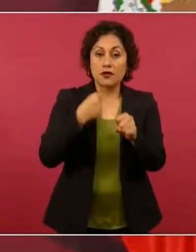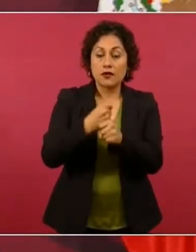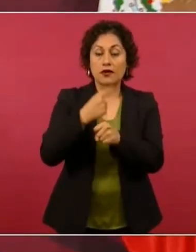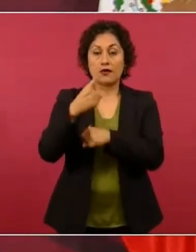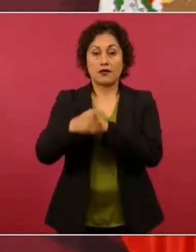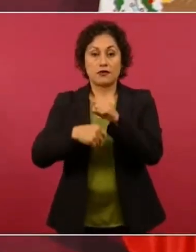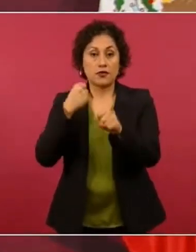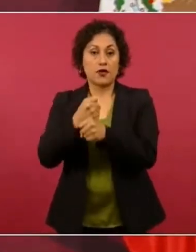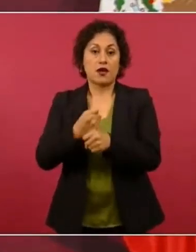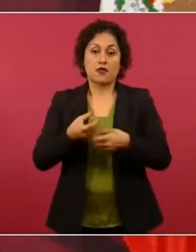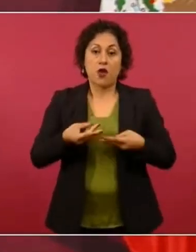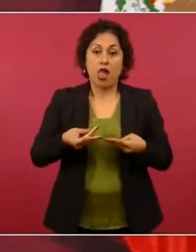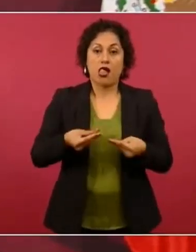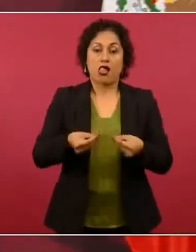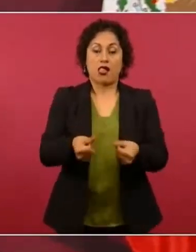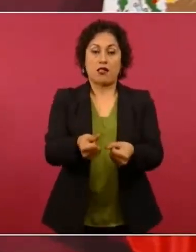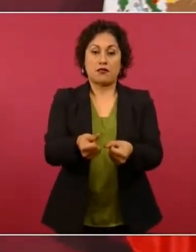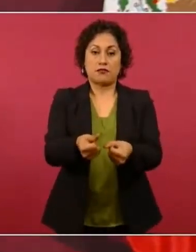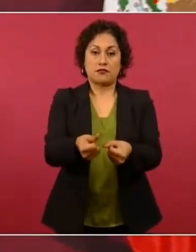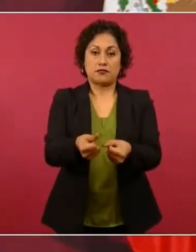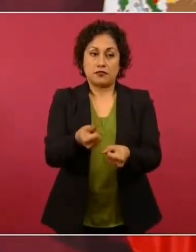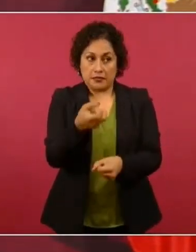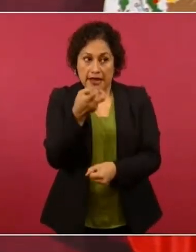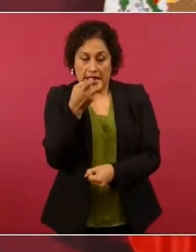Y eso desapareció